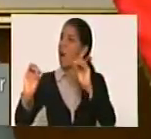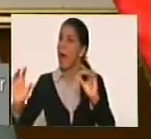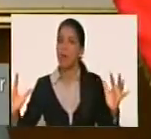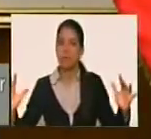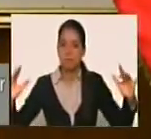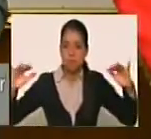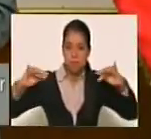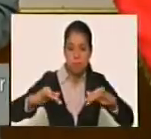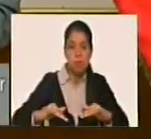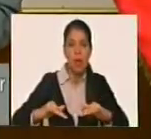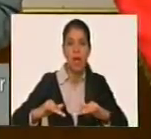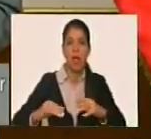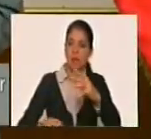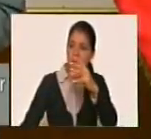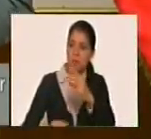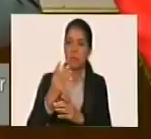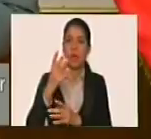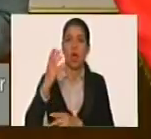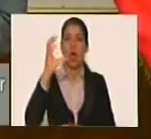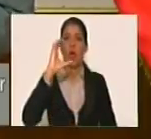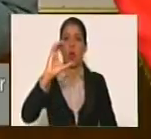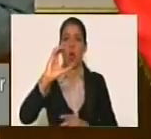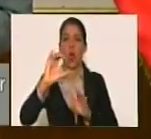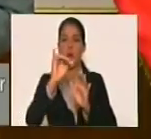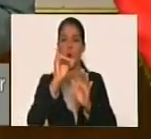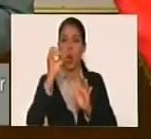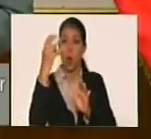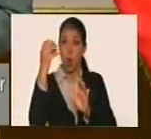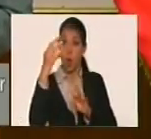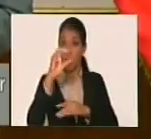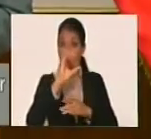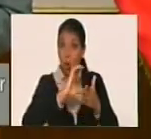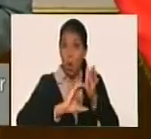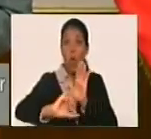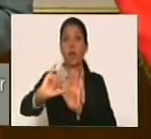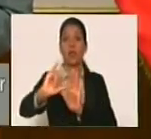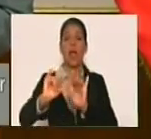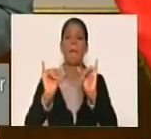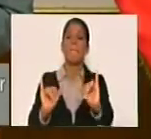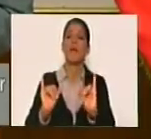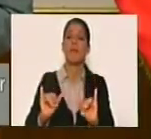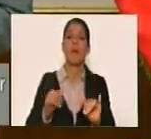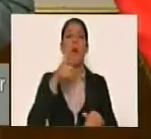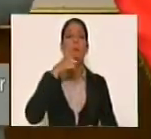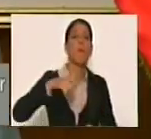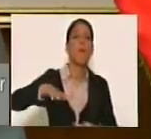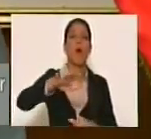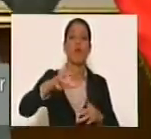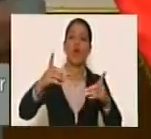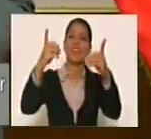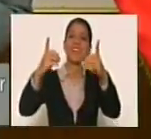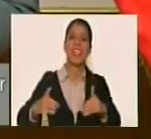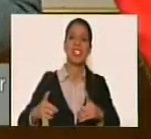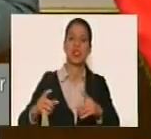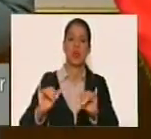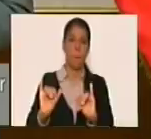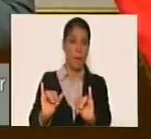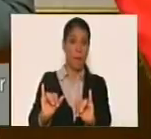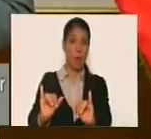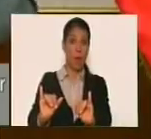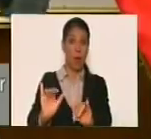convertido en constituyente, a tomar las decisiones que tuviese que tomar como máximo poder del